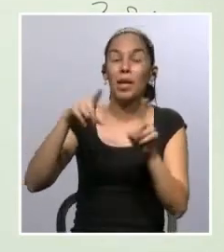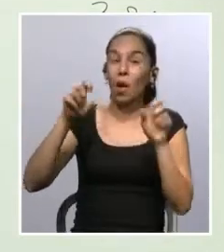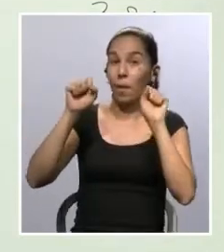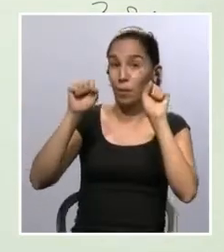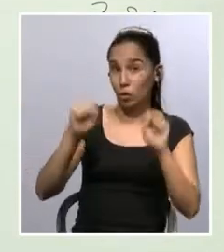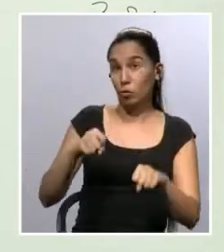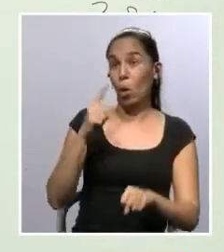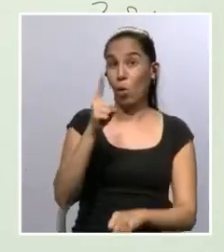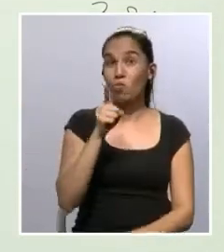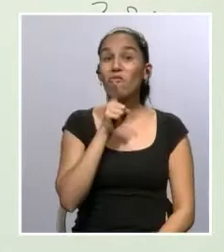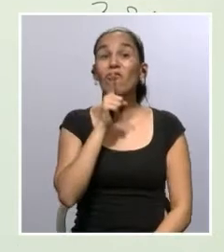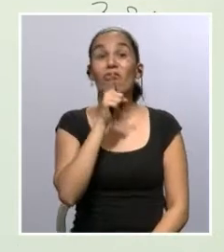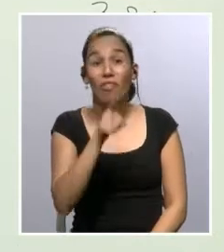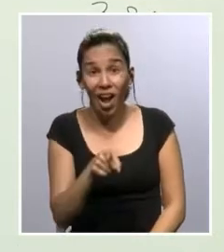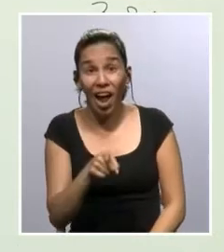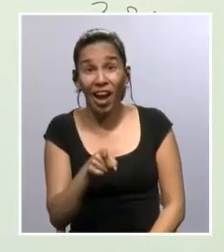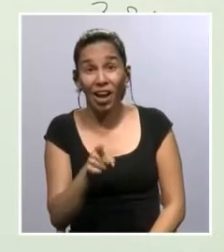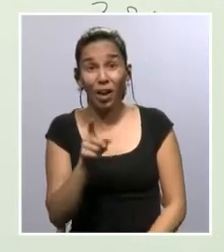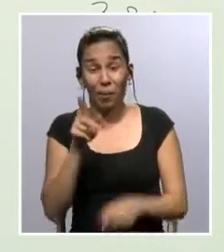que exista uno real,